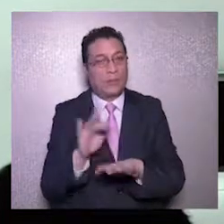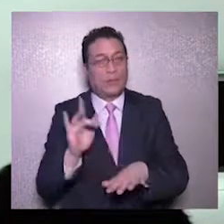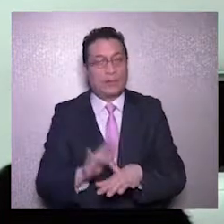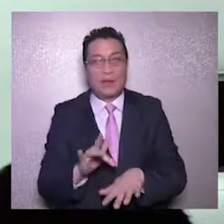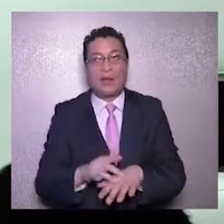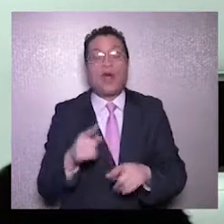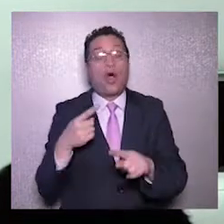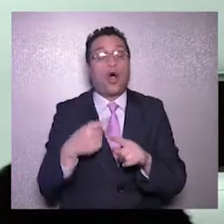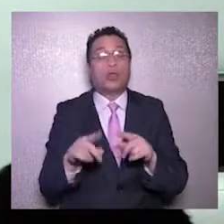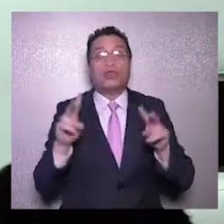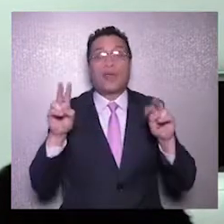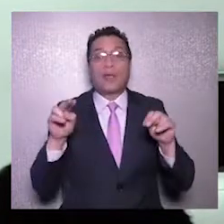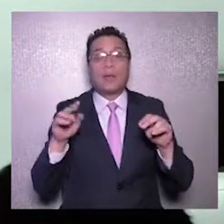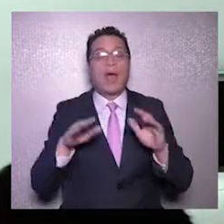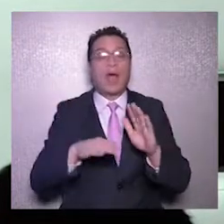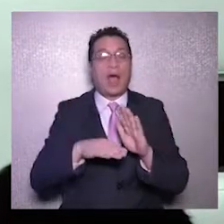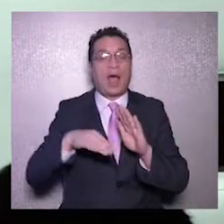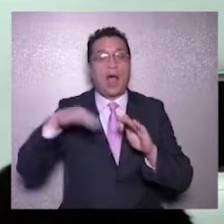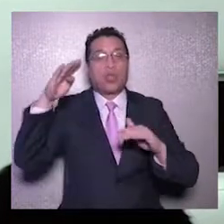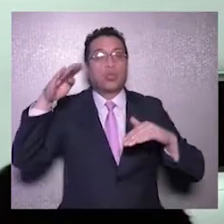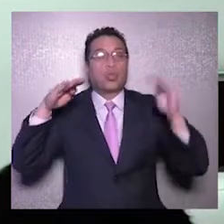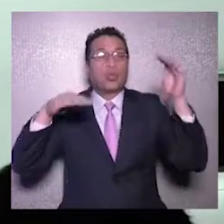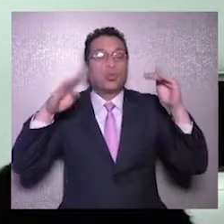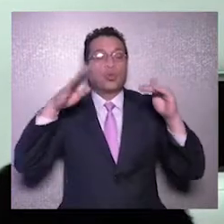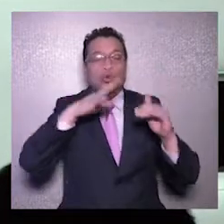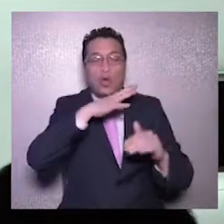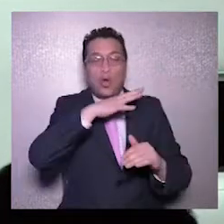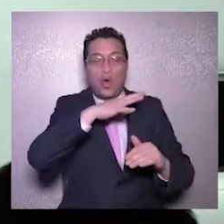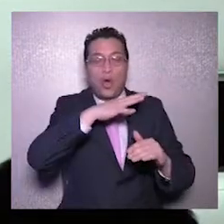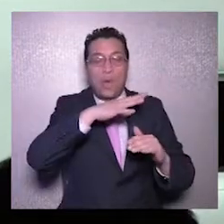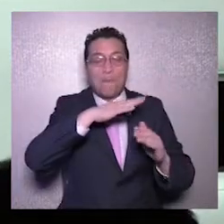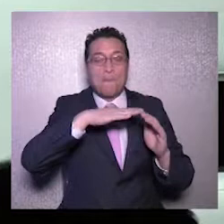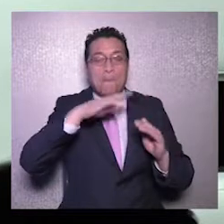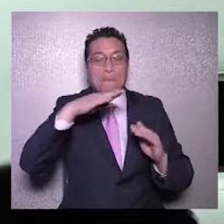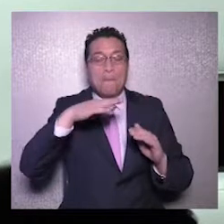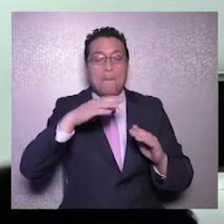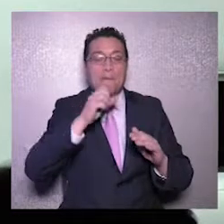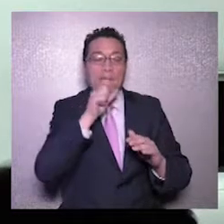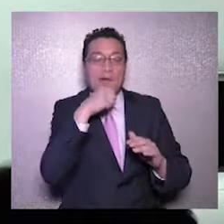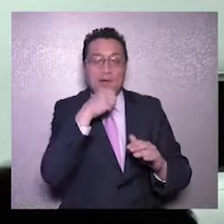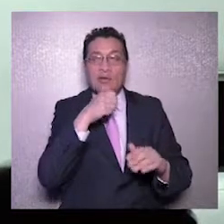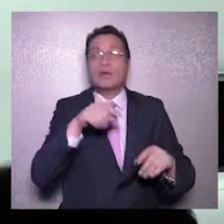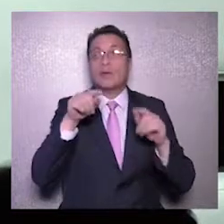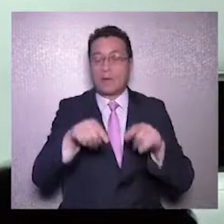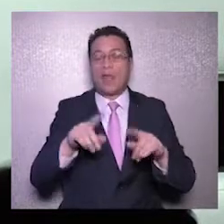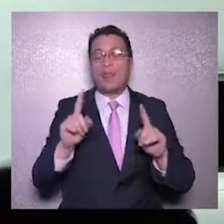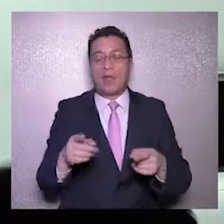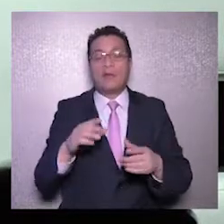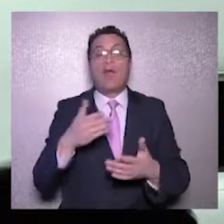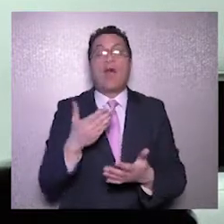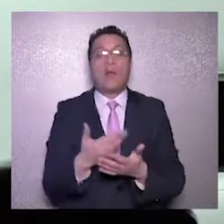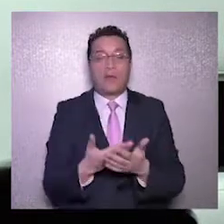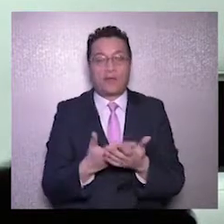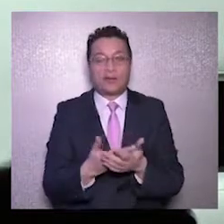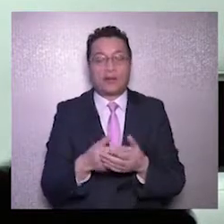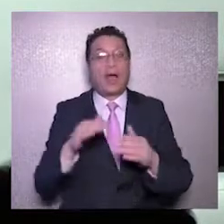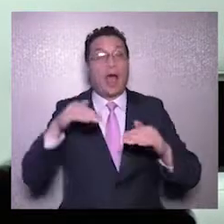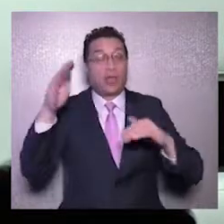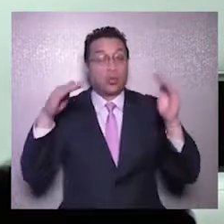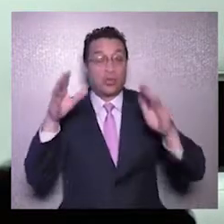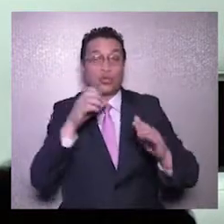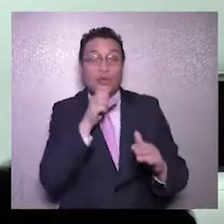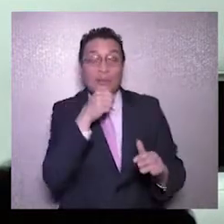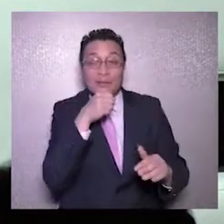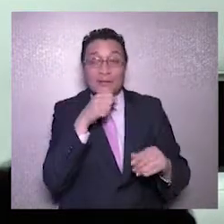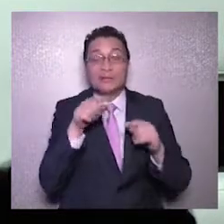El otro tema es el del adulto mayor. Los adultos mayores, hay que preocuparse de los adultos mayores, pero hay que aprovechar la realidad de esos adultos mayores para enseñarle